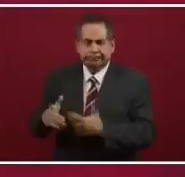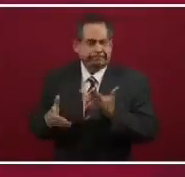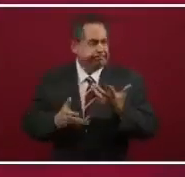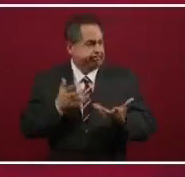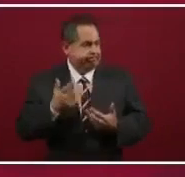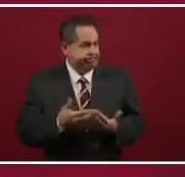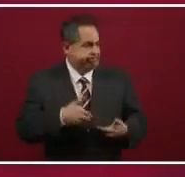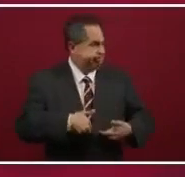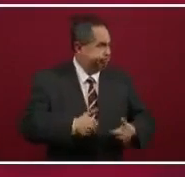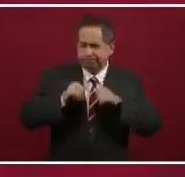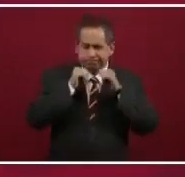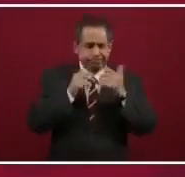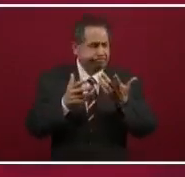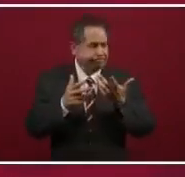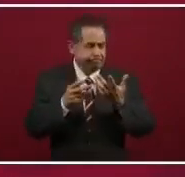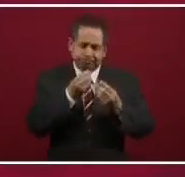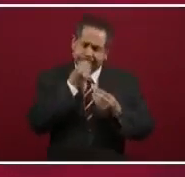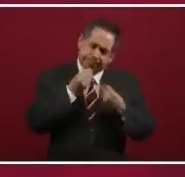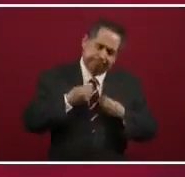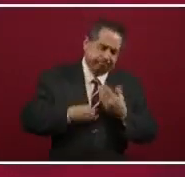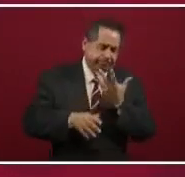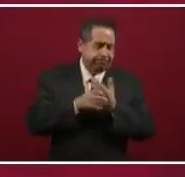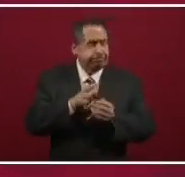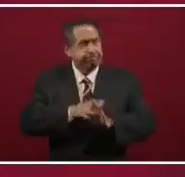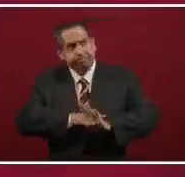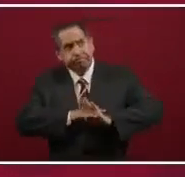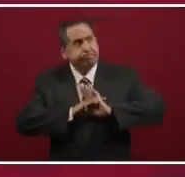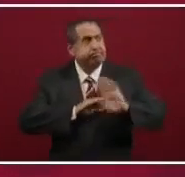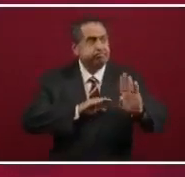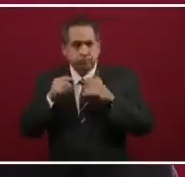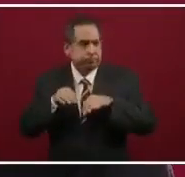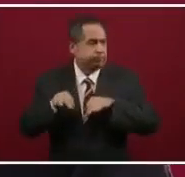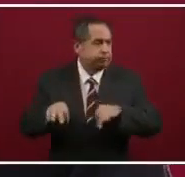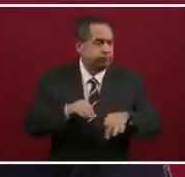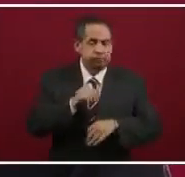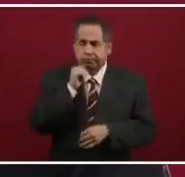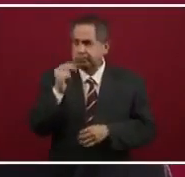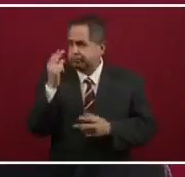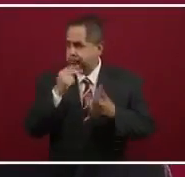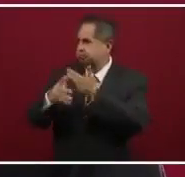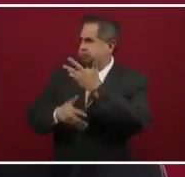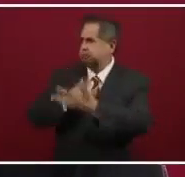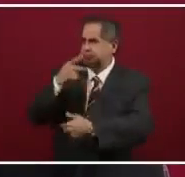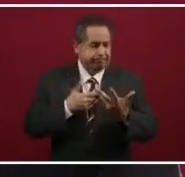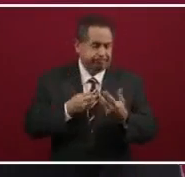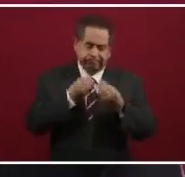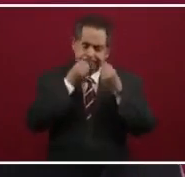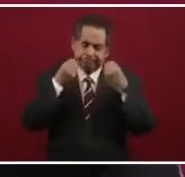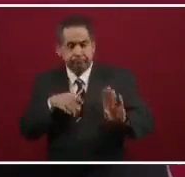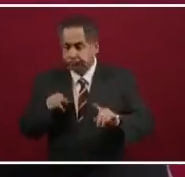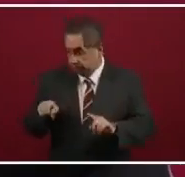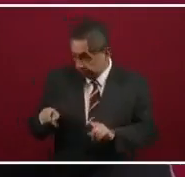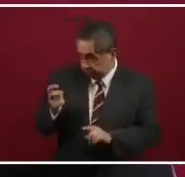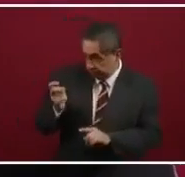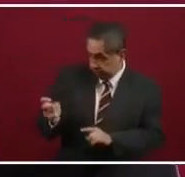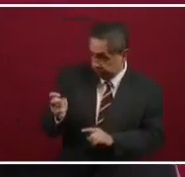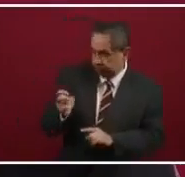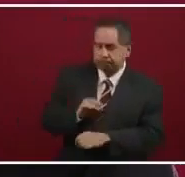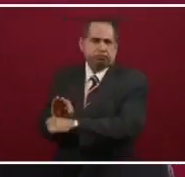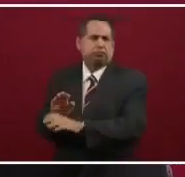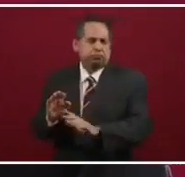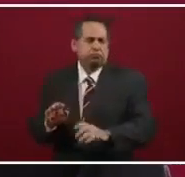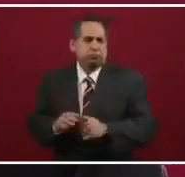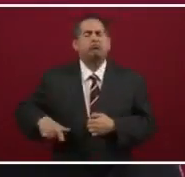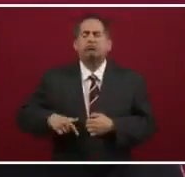por necesidad, por falta de oportunidades de trabajo, también por violencia, y nosotros representamos un